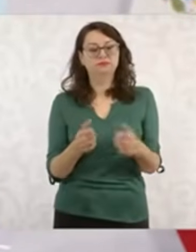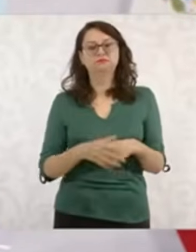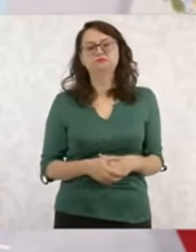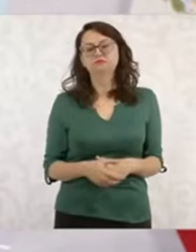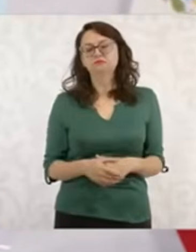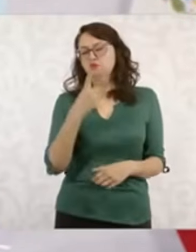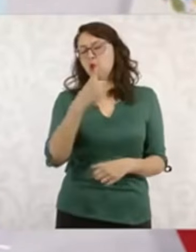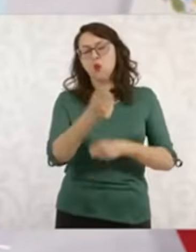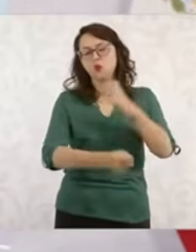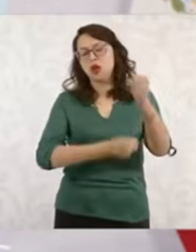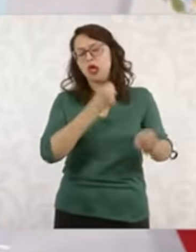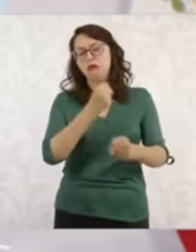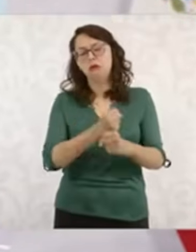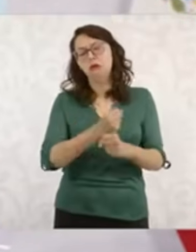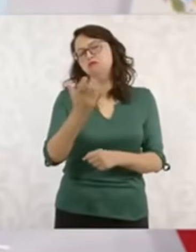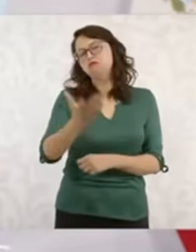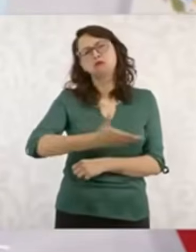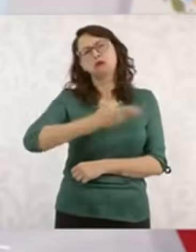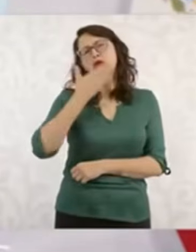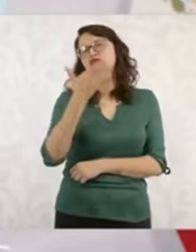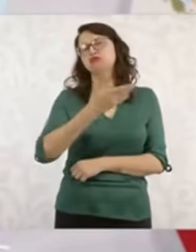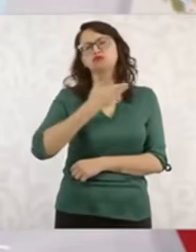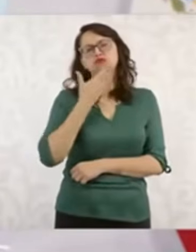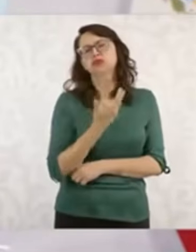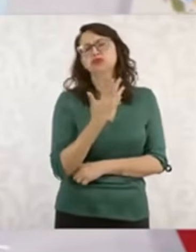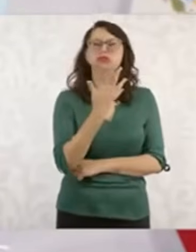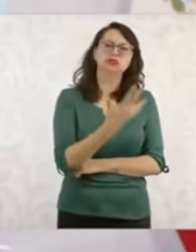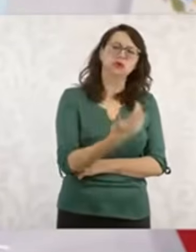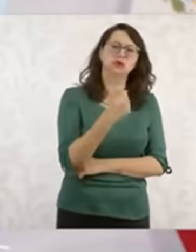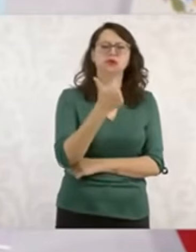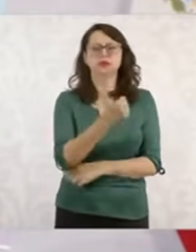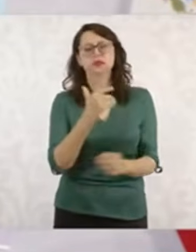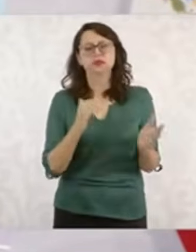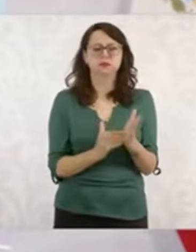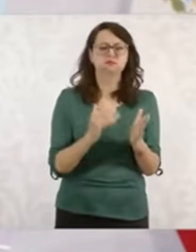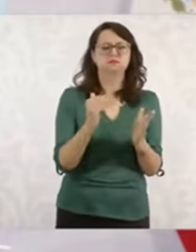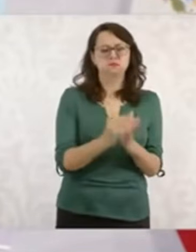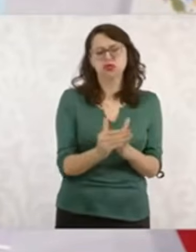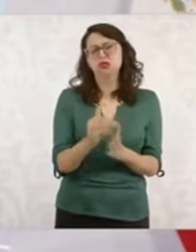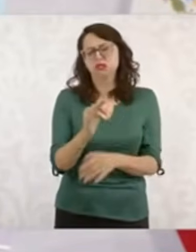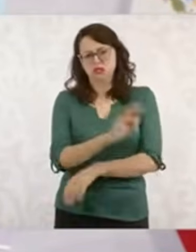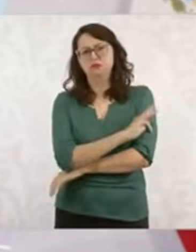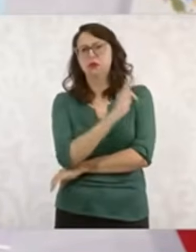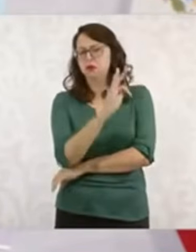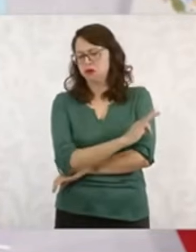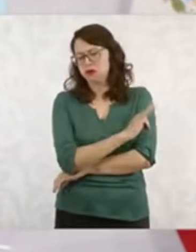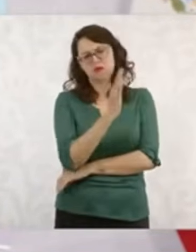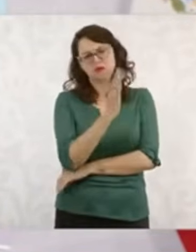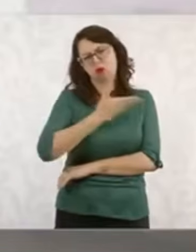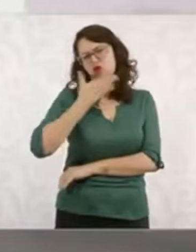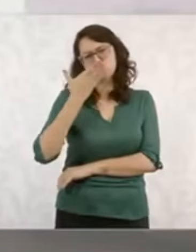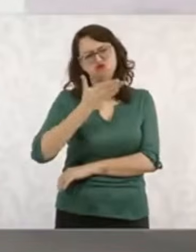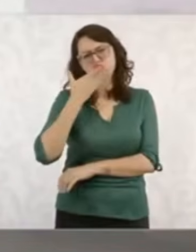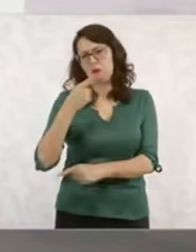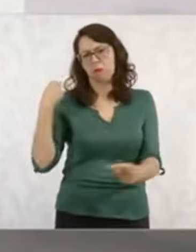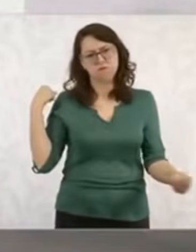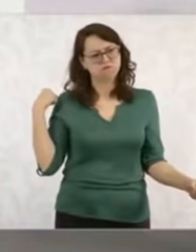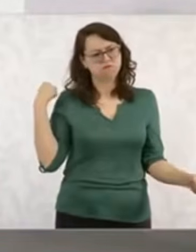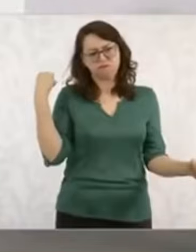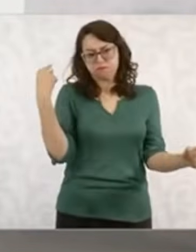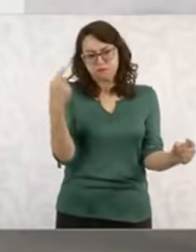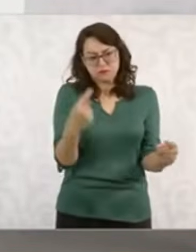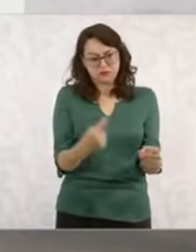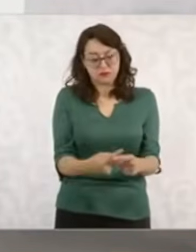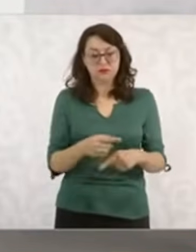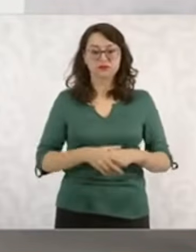brote, México aplicaba entre 5 y 6 millones de vacunas contra sarampión. La conclusión es que